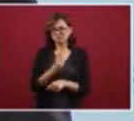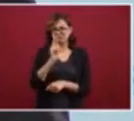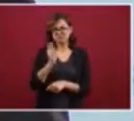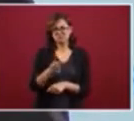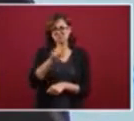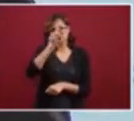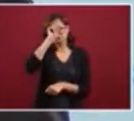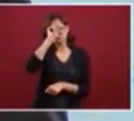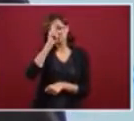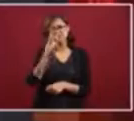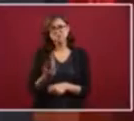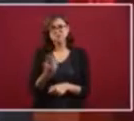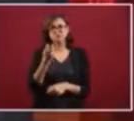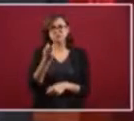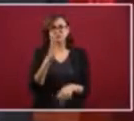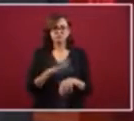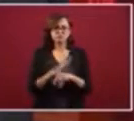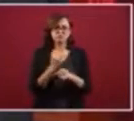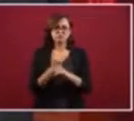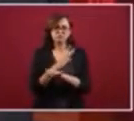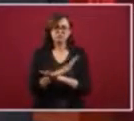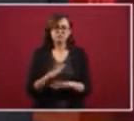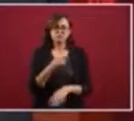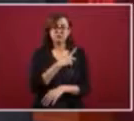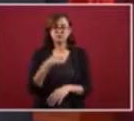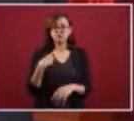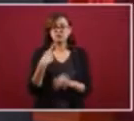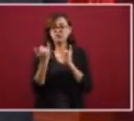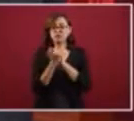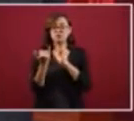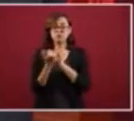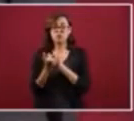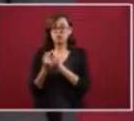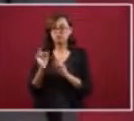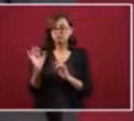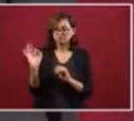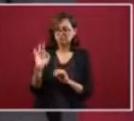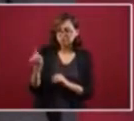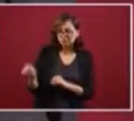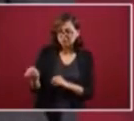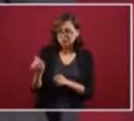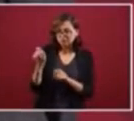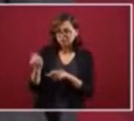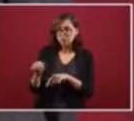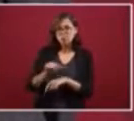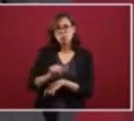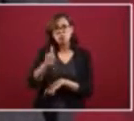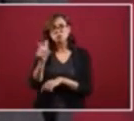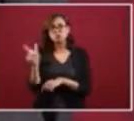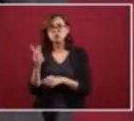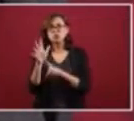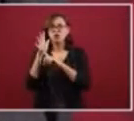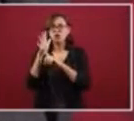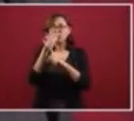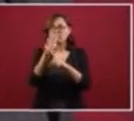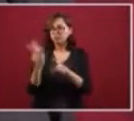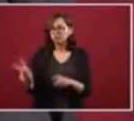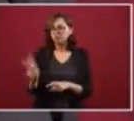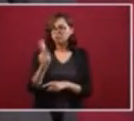algunos boletines mandatorios que incorporar a todos los helicópteros en el mundo. En fin, este es un tema que está en